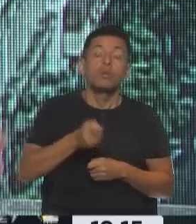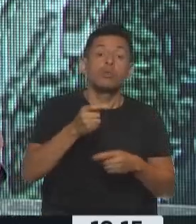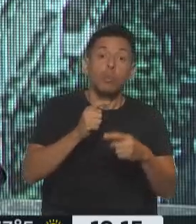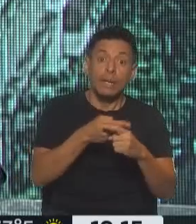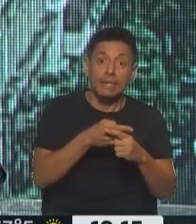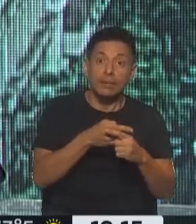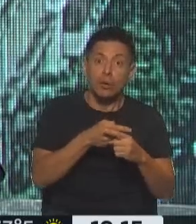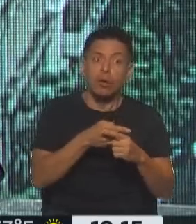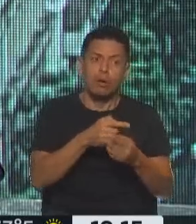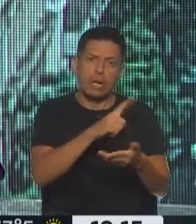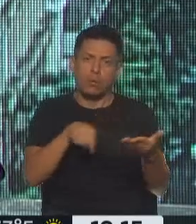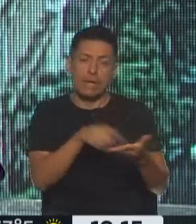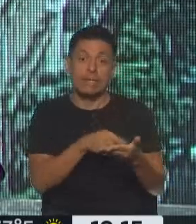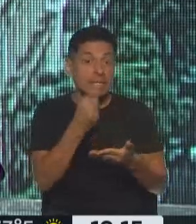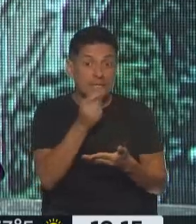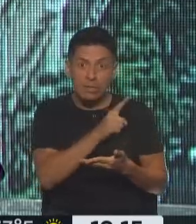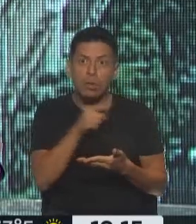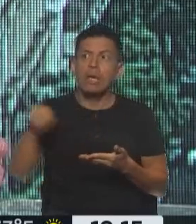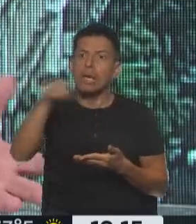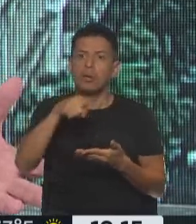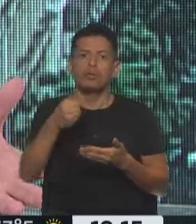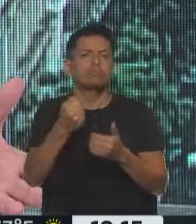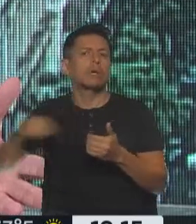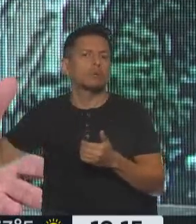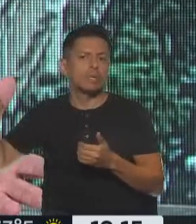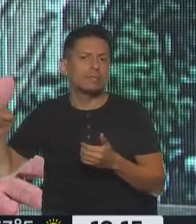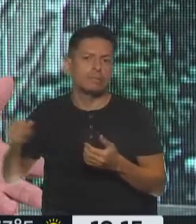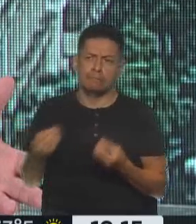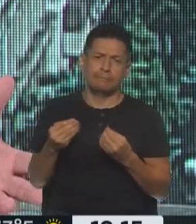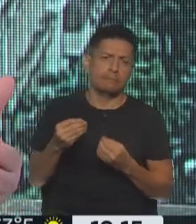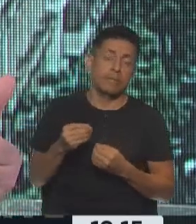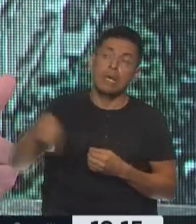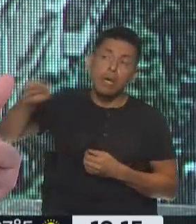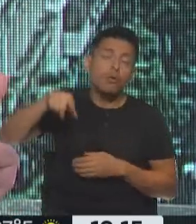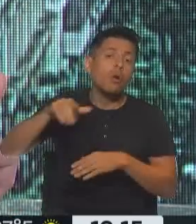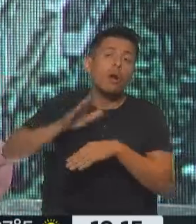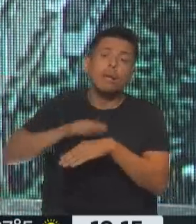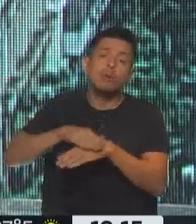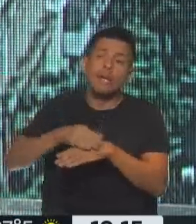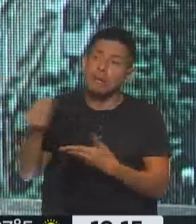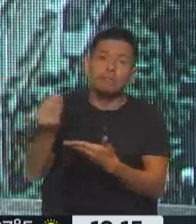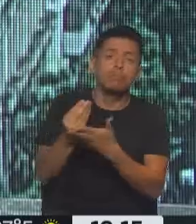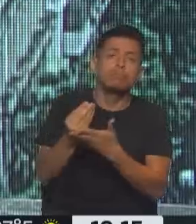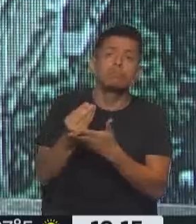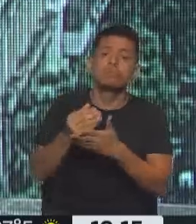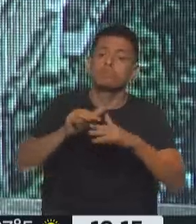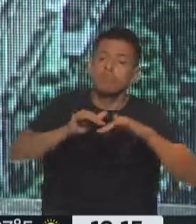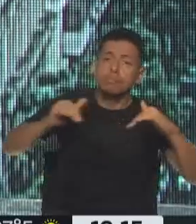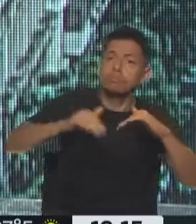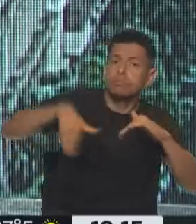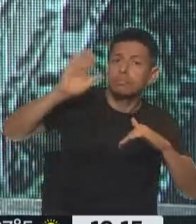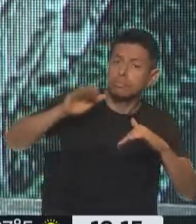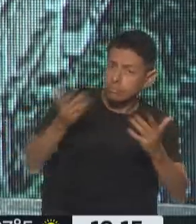a sentar en las bancas para legislar, es obligación de ellas. Nosotros nos vamos a sentar en las bancas para hacer el juicio